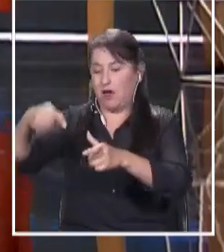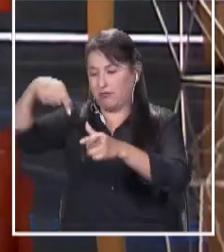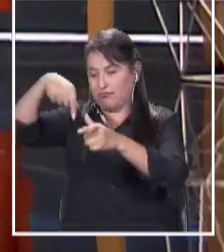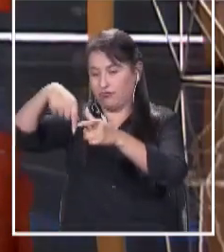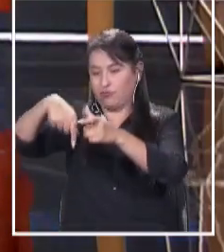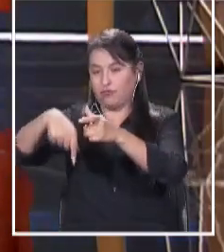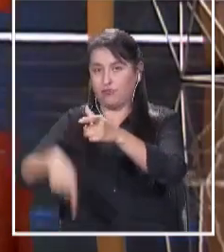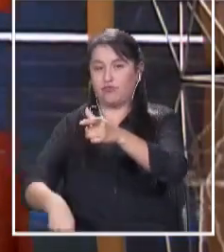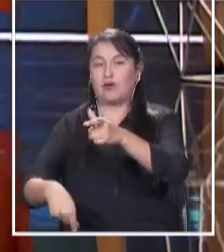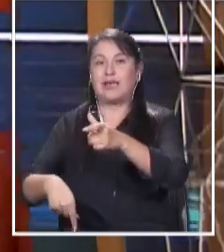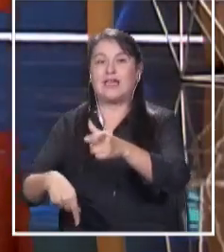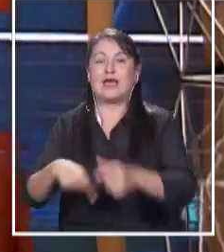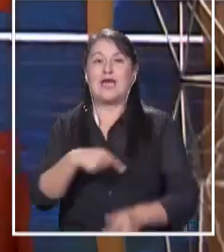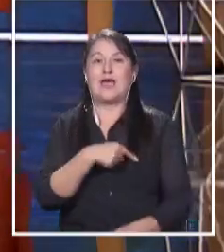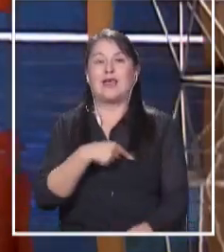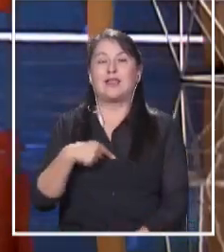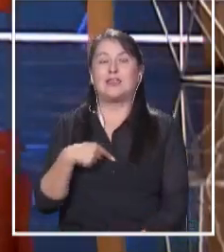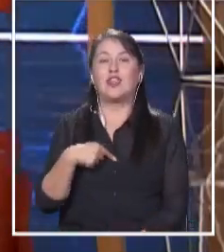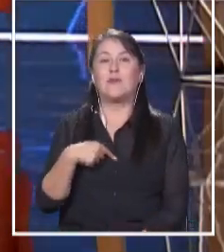Euritenis atacamensis.